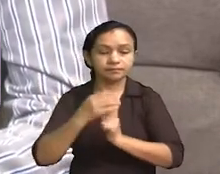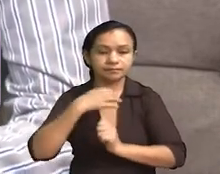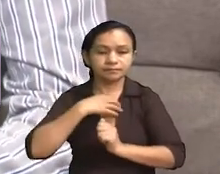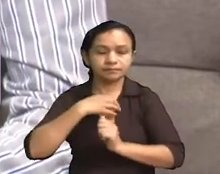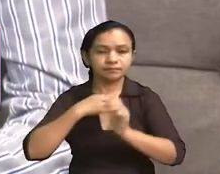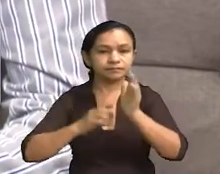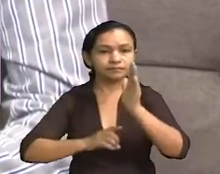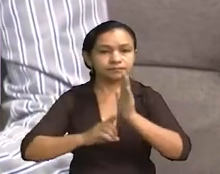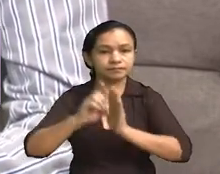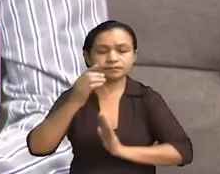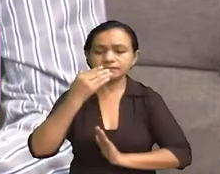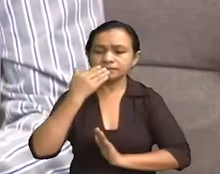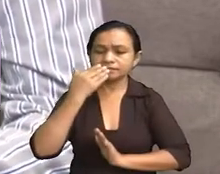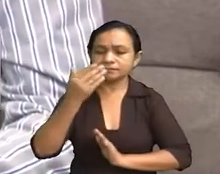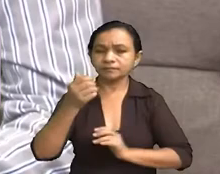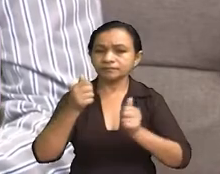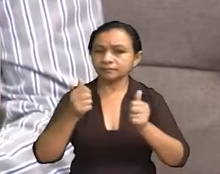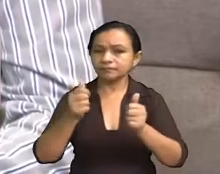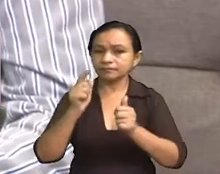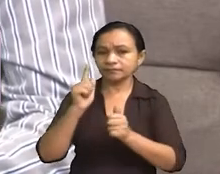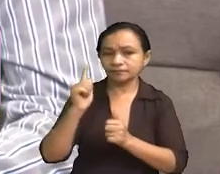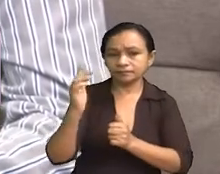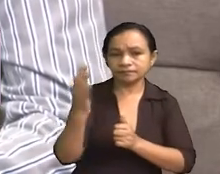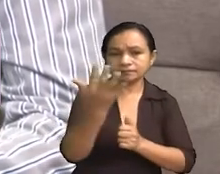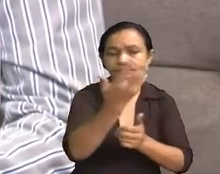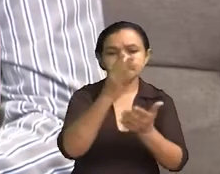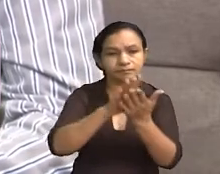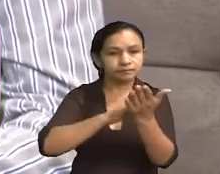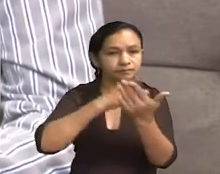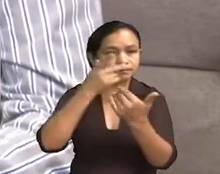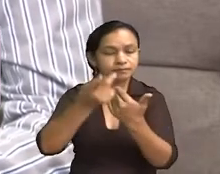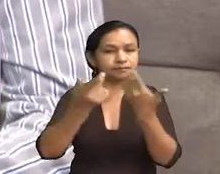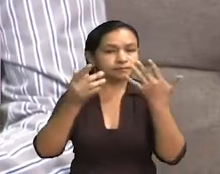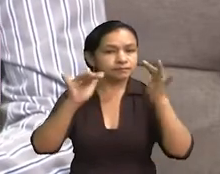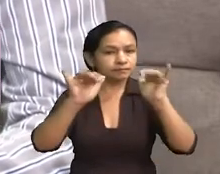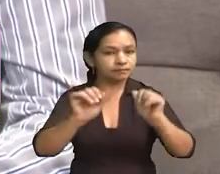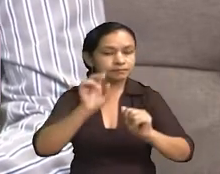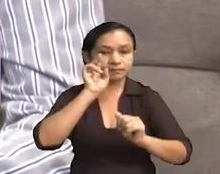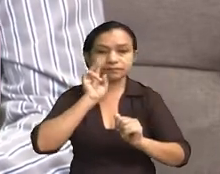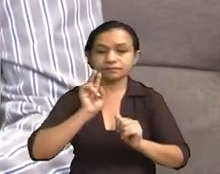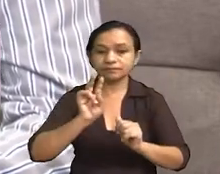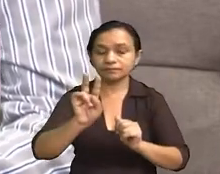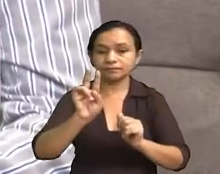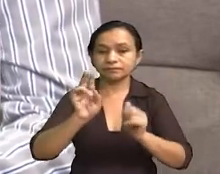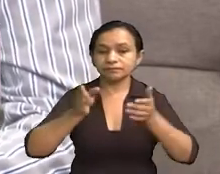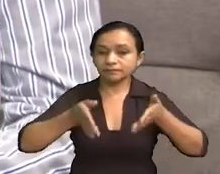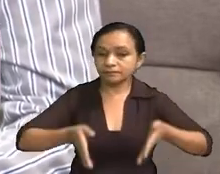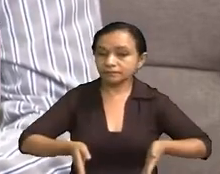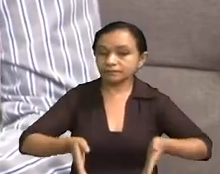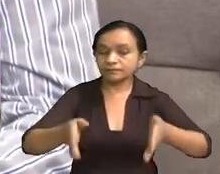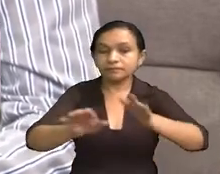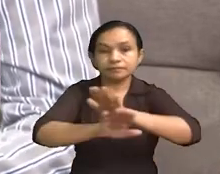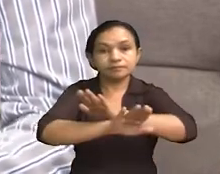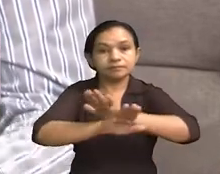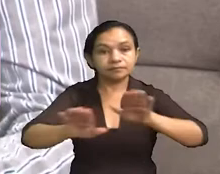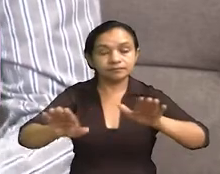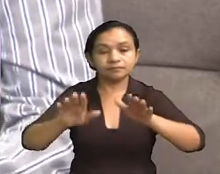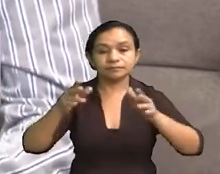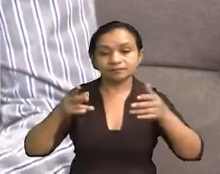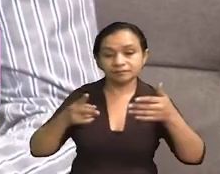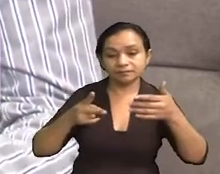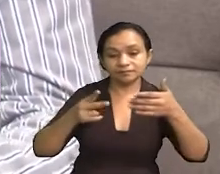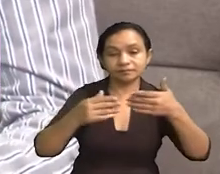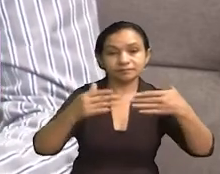desarrollamos de forma exitosa todo el programa que estaba previsto en carreteras, y se concluyó y se han